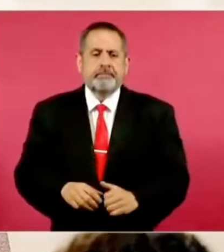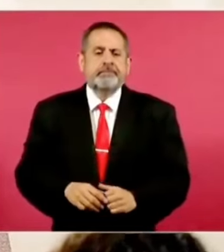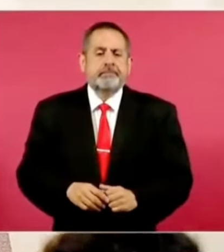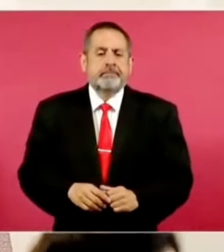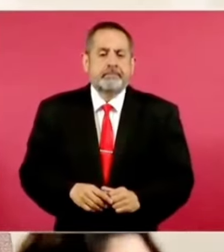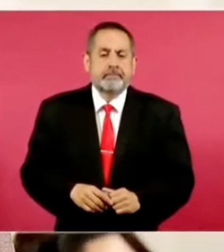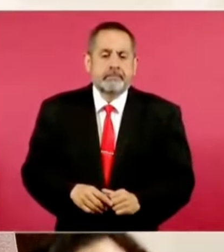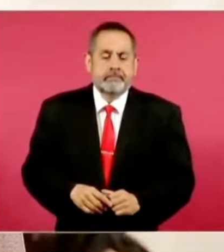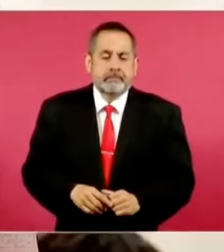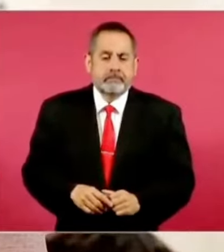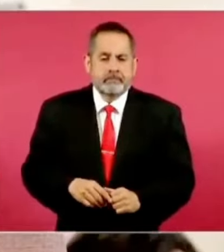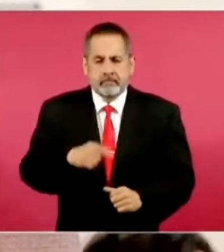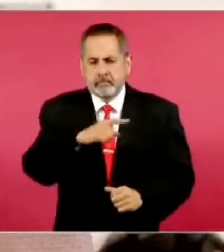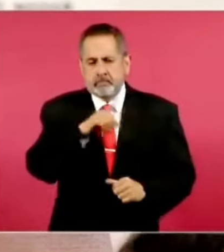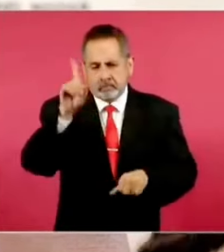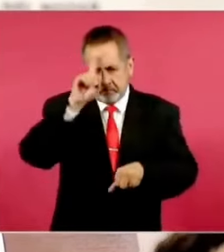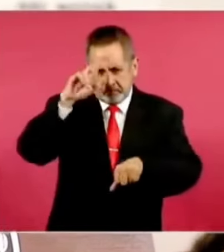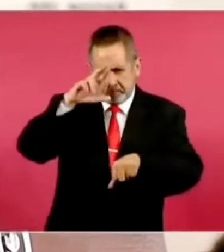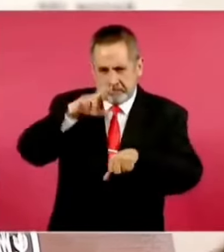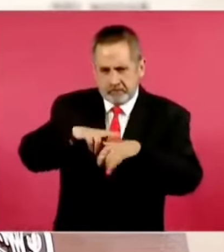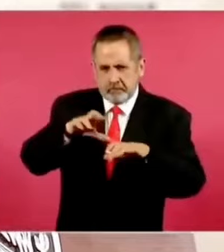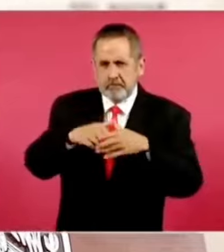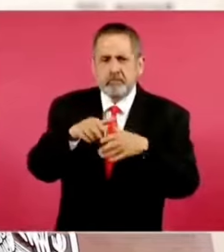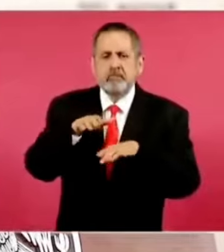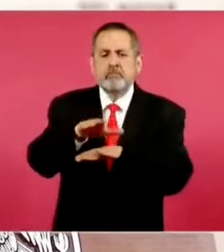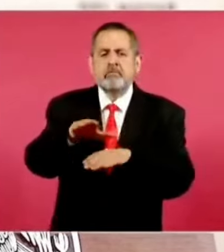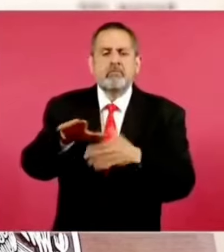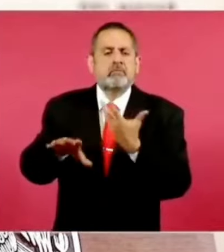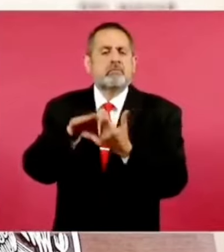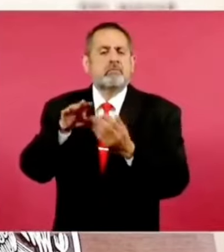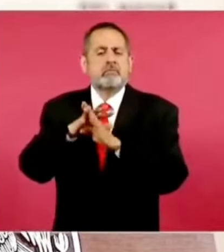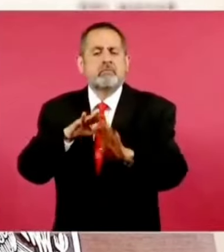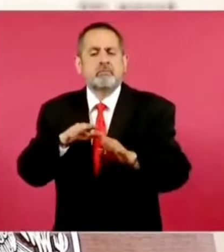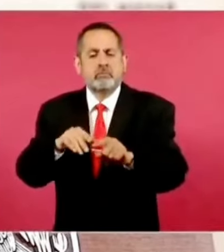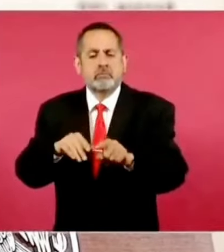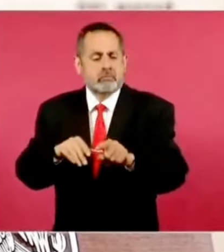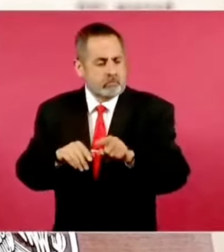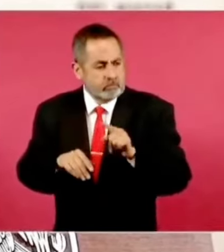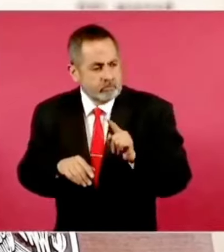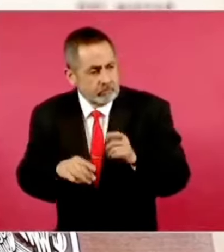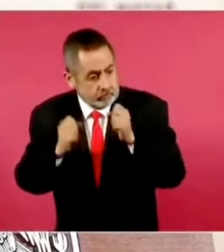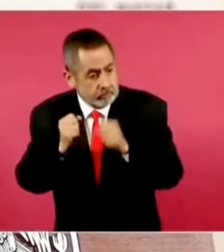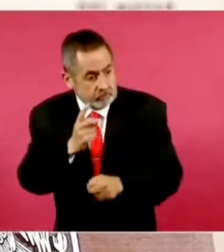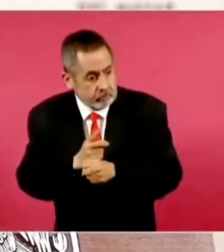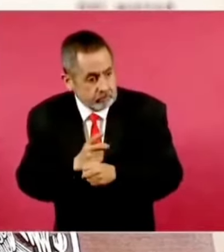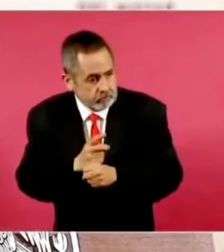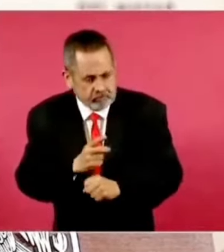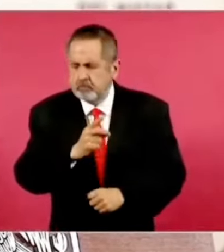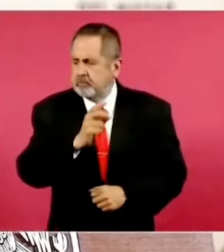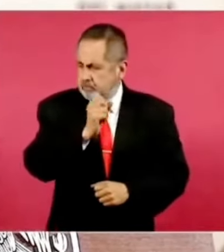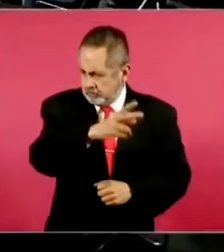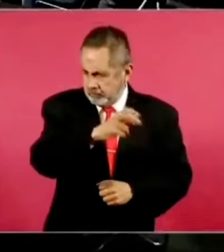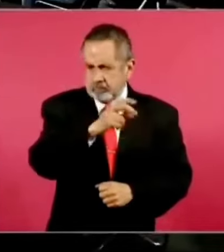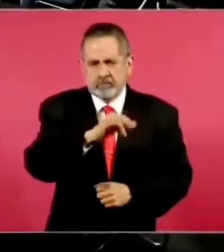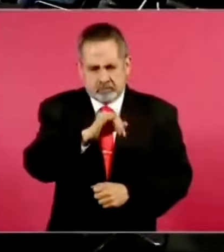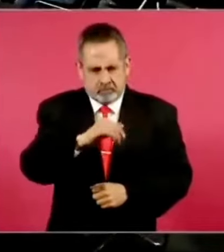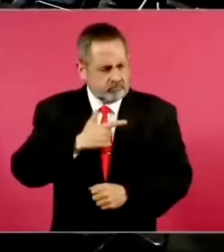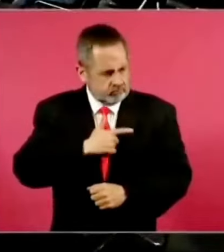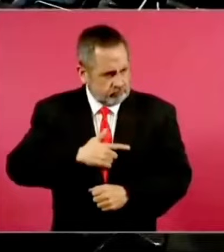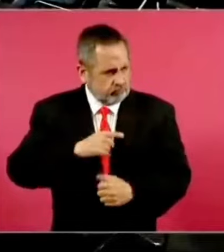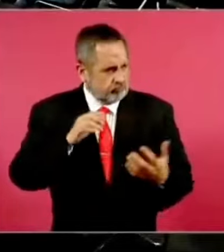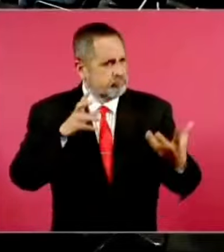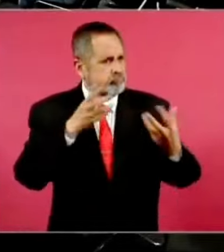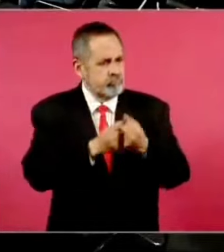a su asesora en asuntos de seguridad. Y le dije que